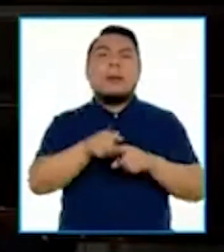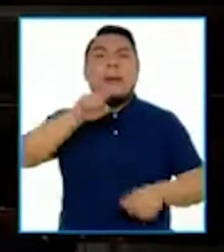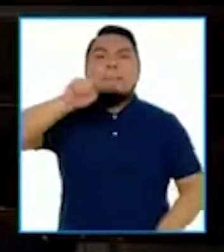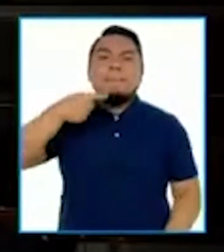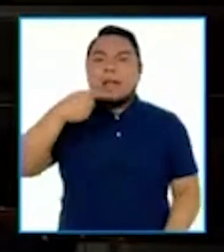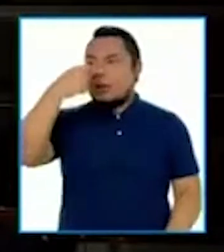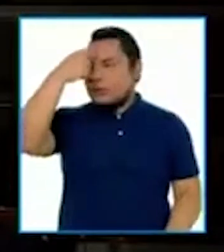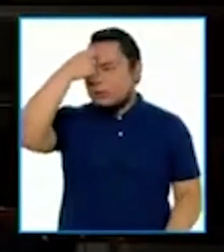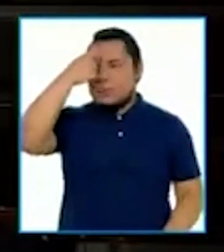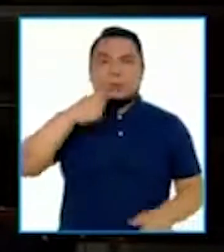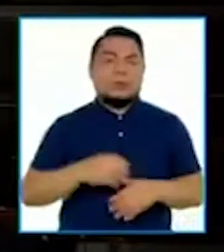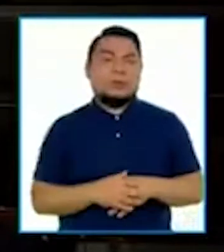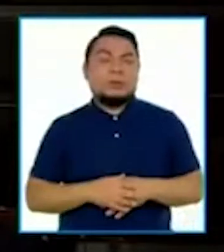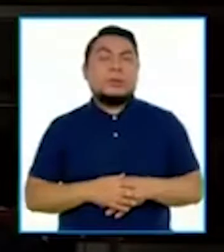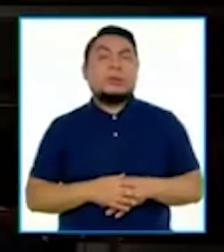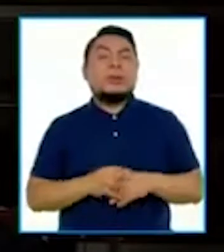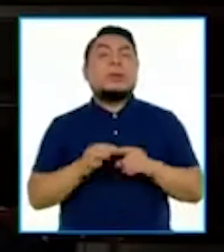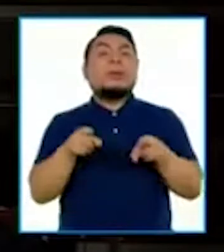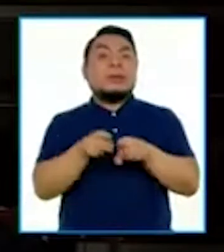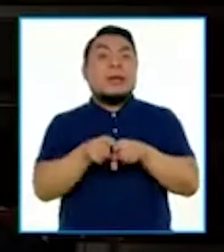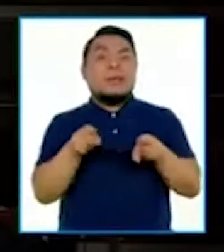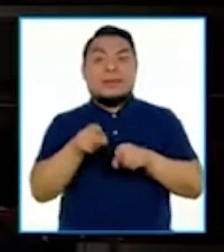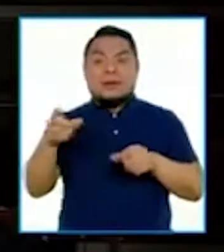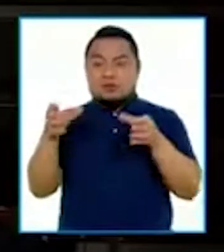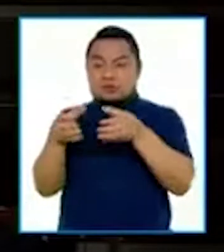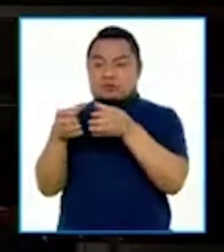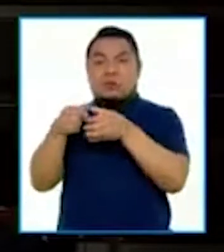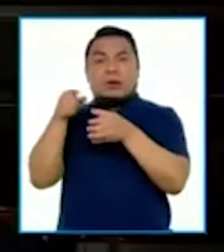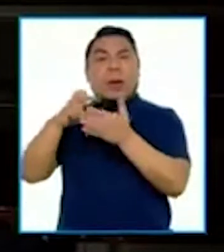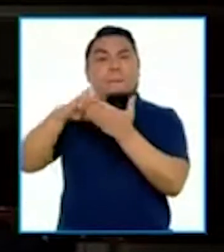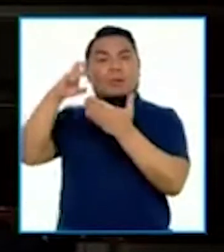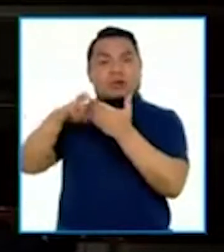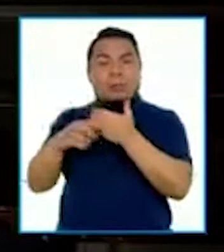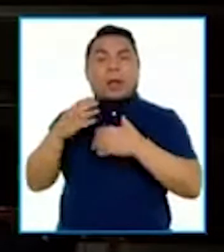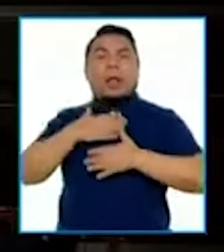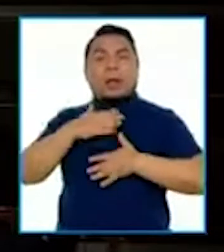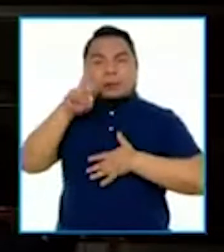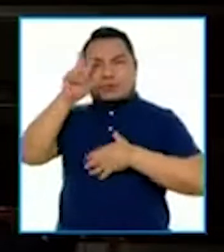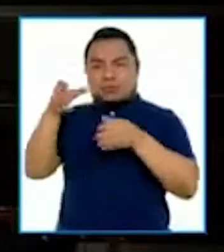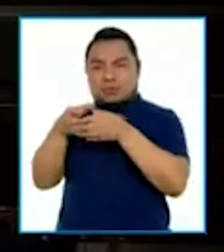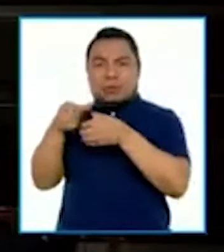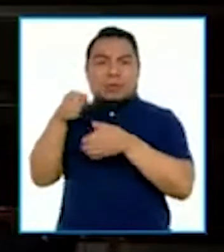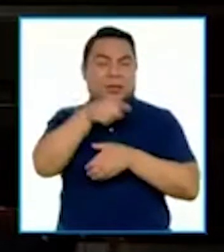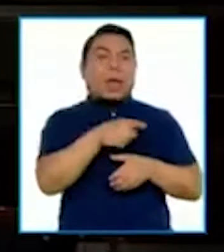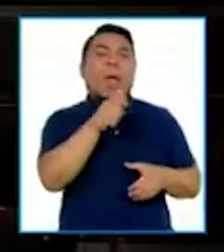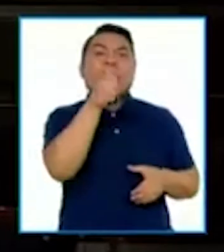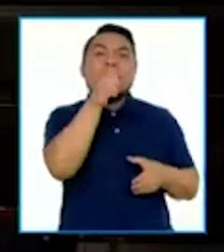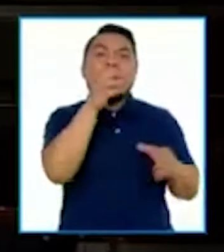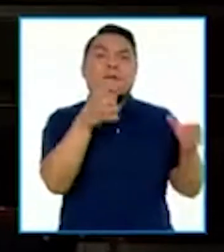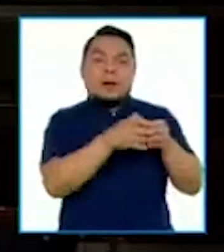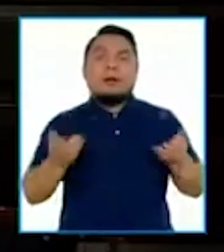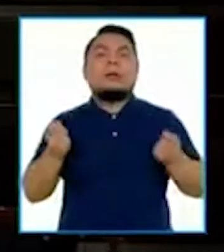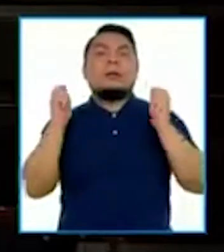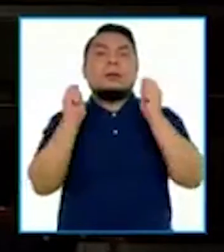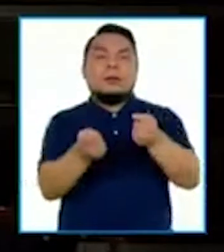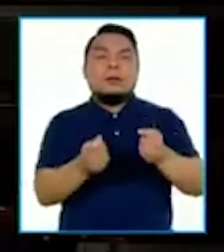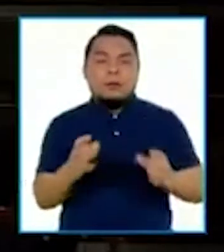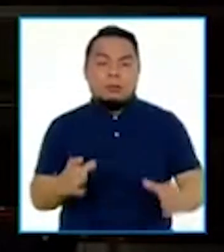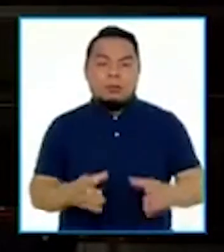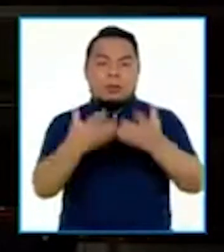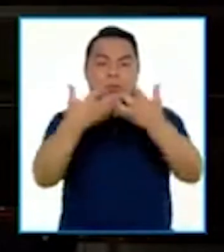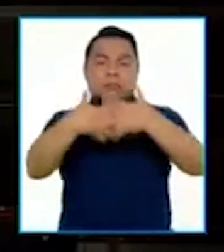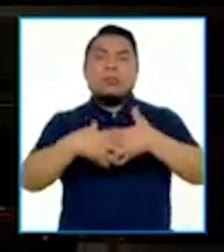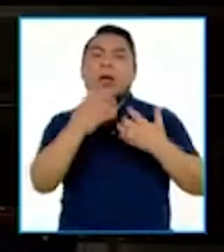1.000 termómetros. Además, Respira Perú y el sector privado han donado plantas generadoras